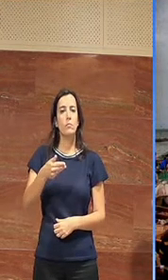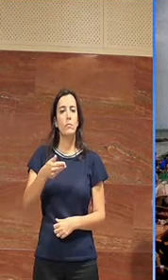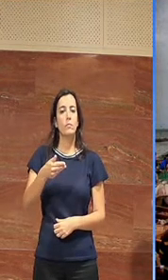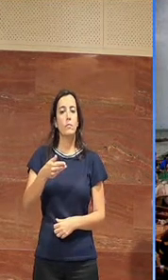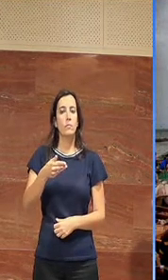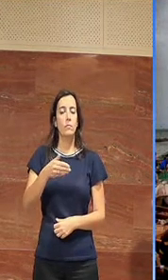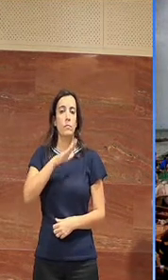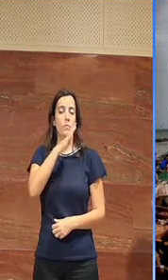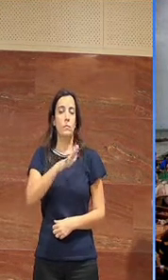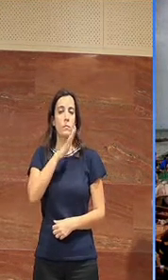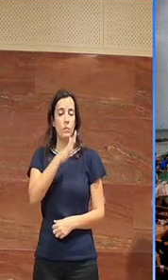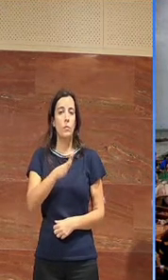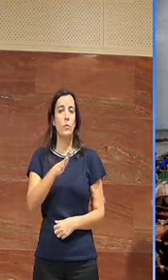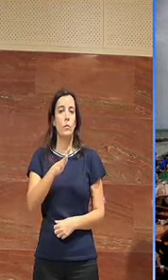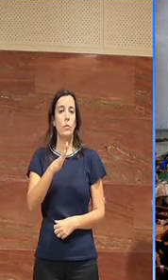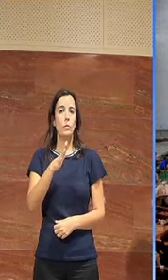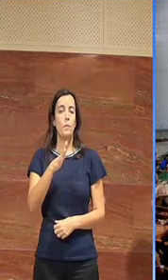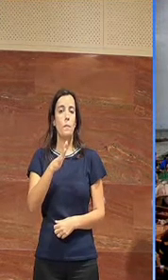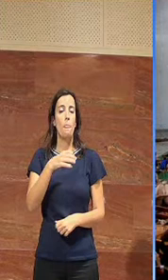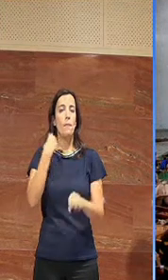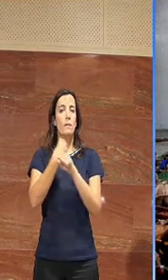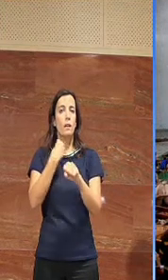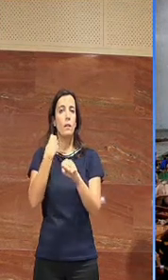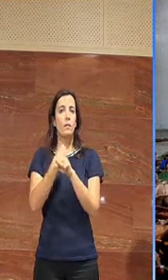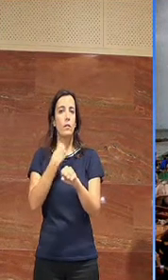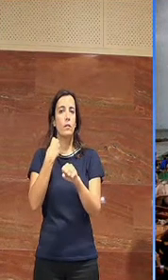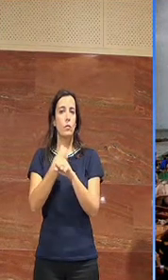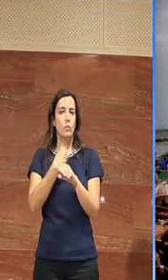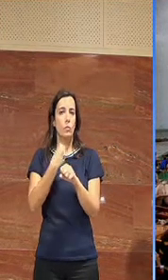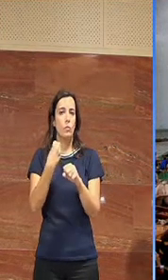de que no existe un trabajo